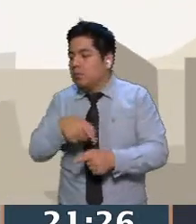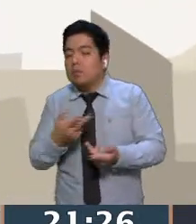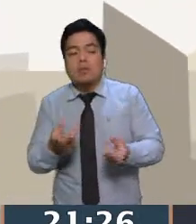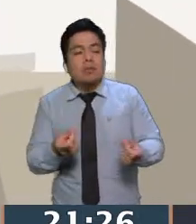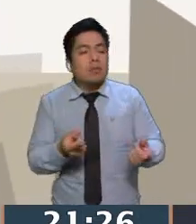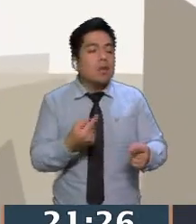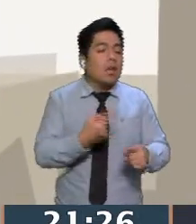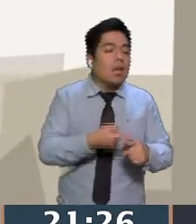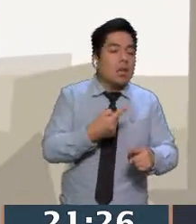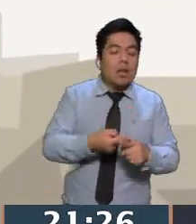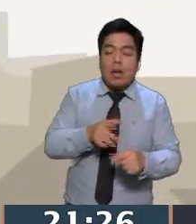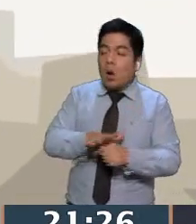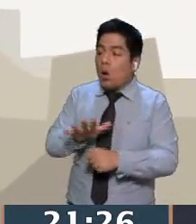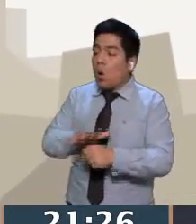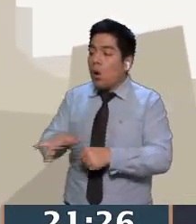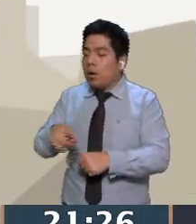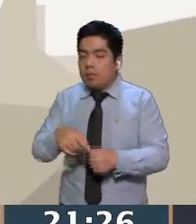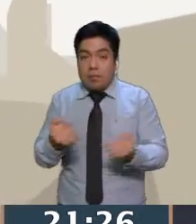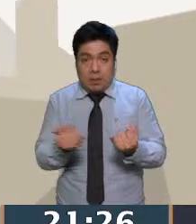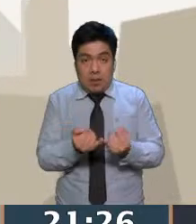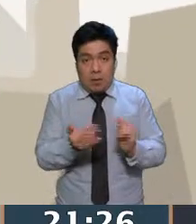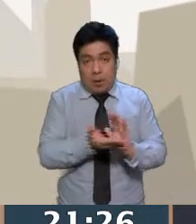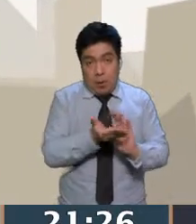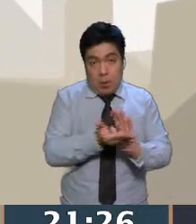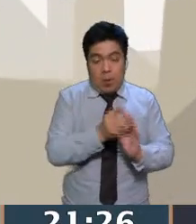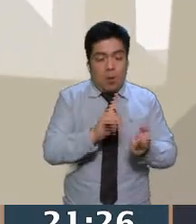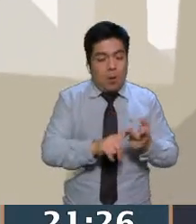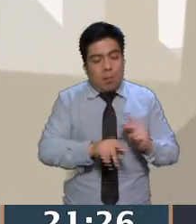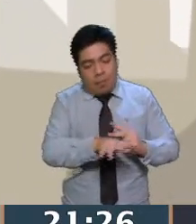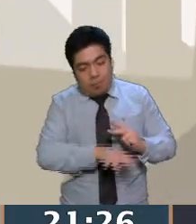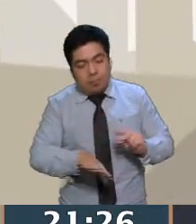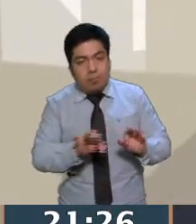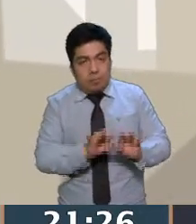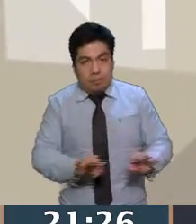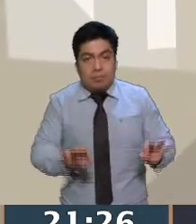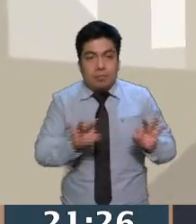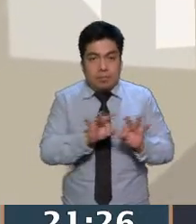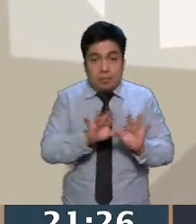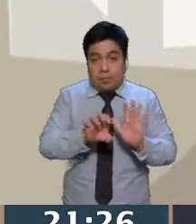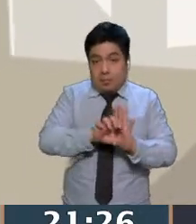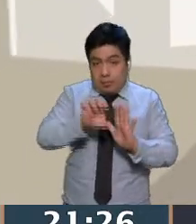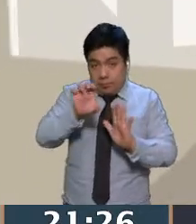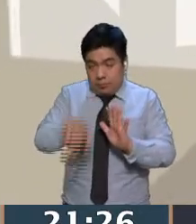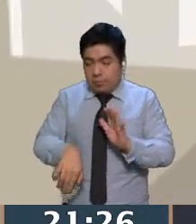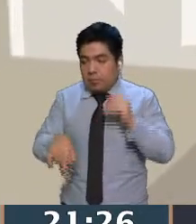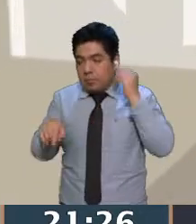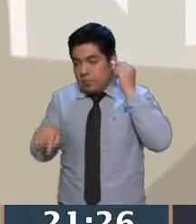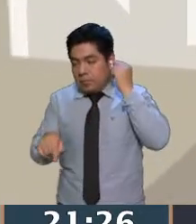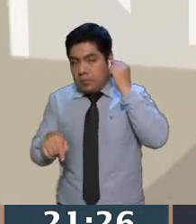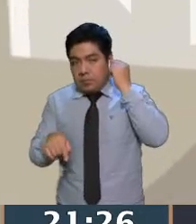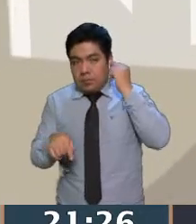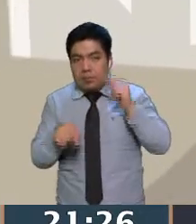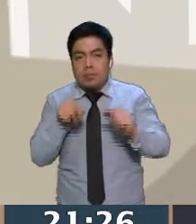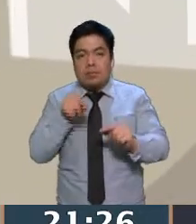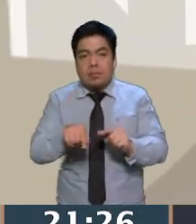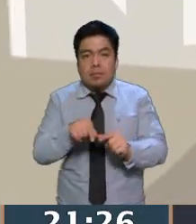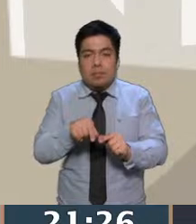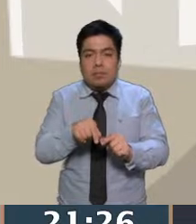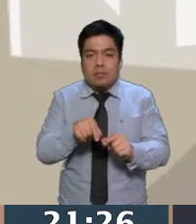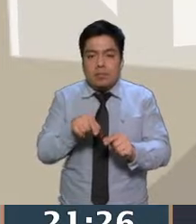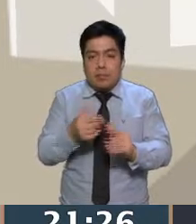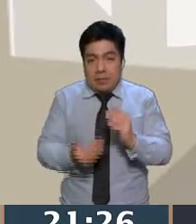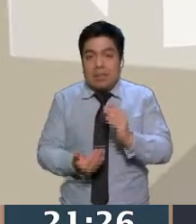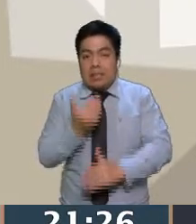litigar otras áreas también muy importantes, como tratar de minar a la